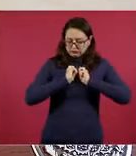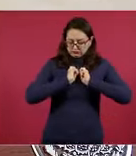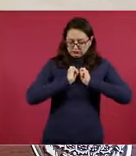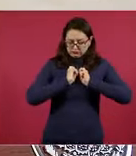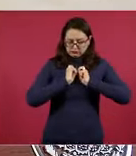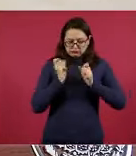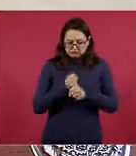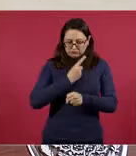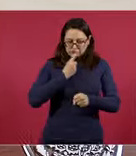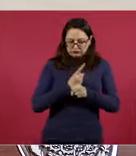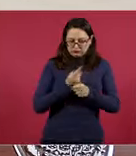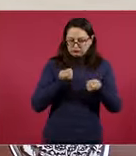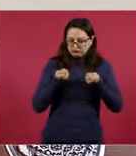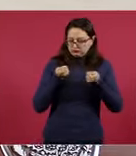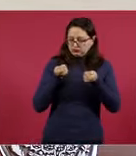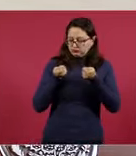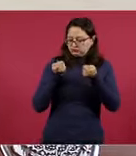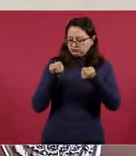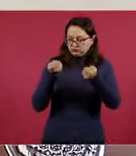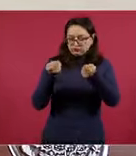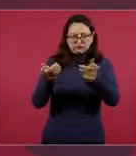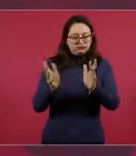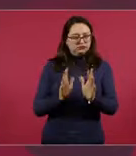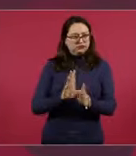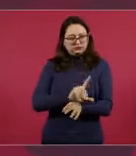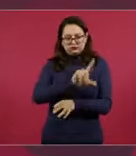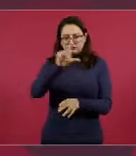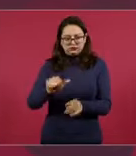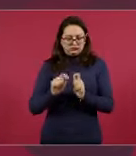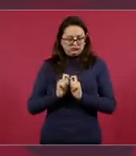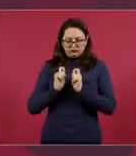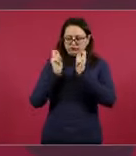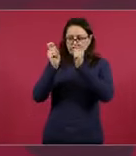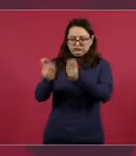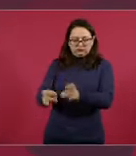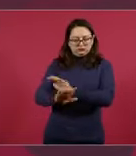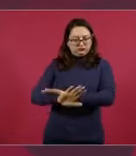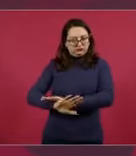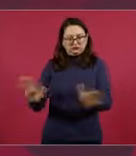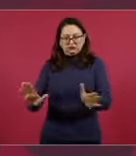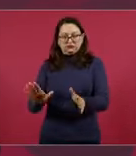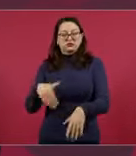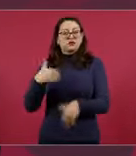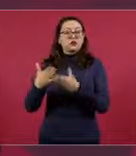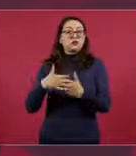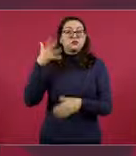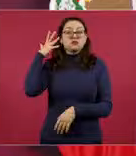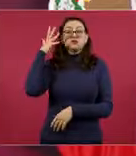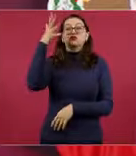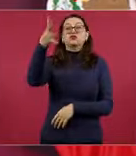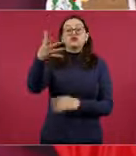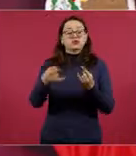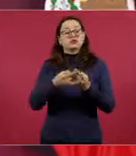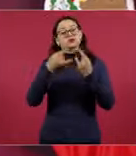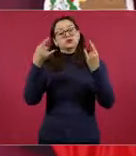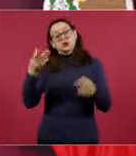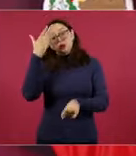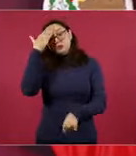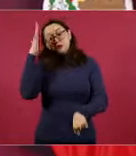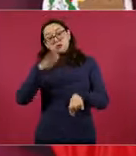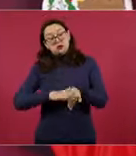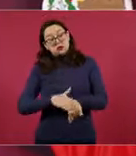la oportunidad de cambiar las cosas y ya dejar a la historia que juzgue si